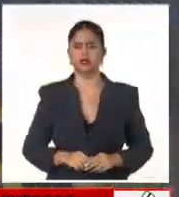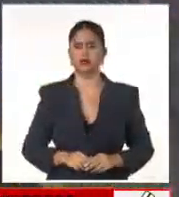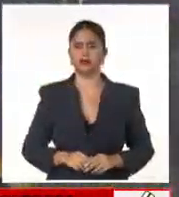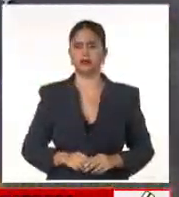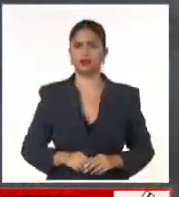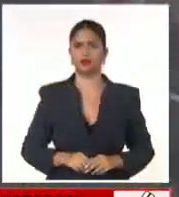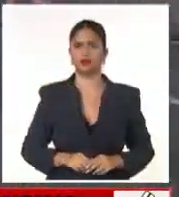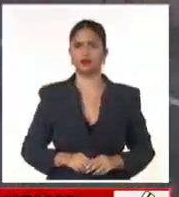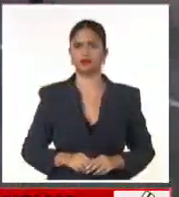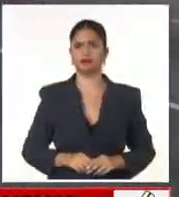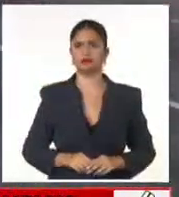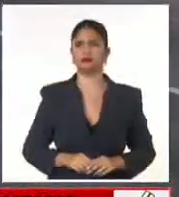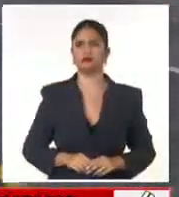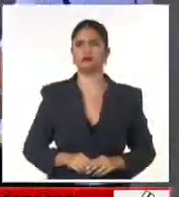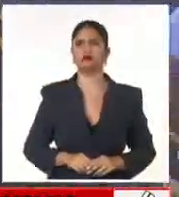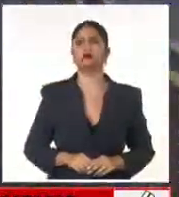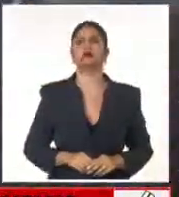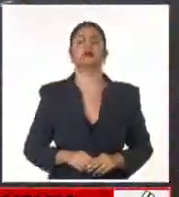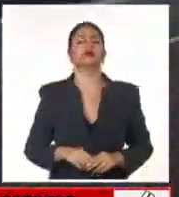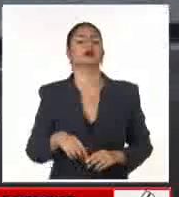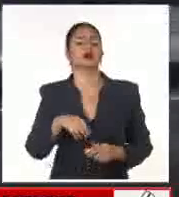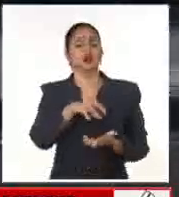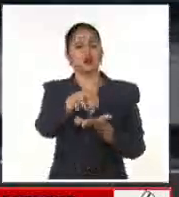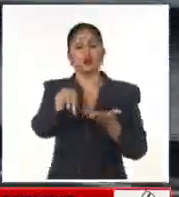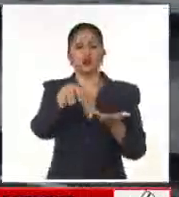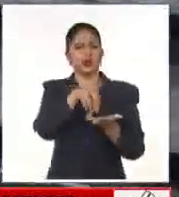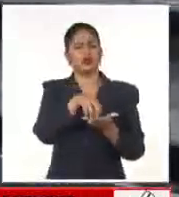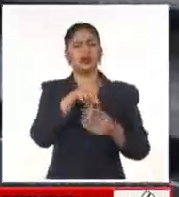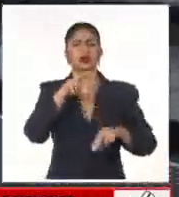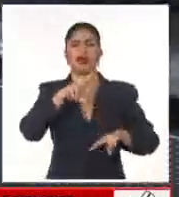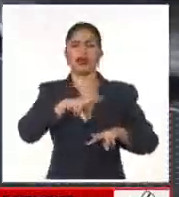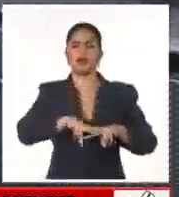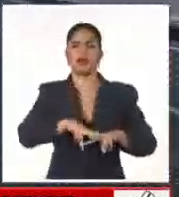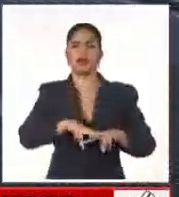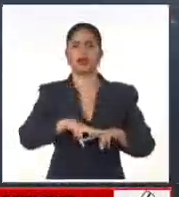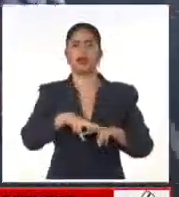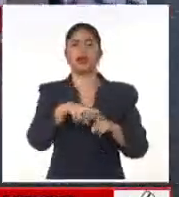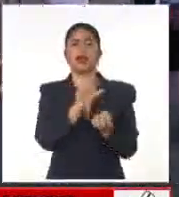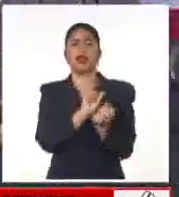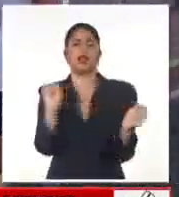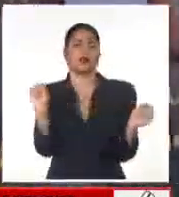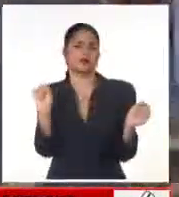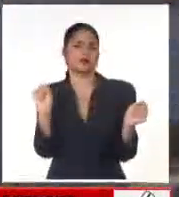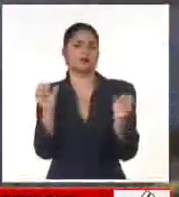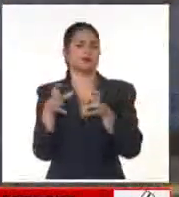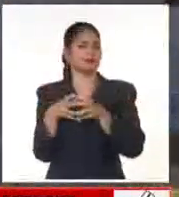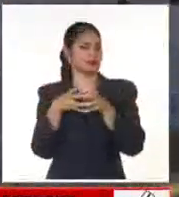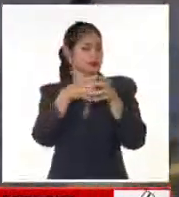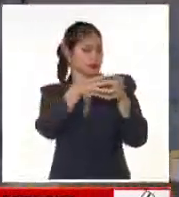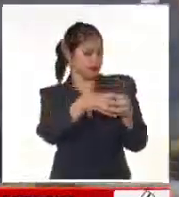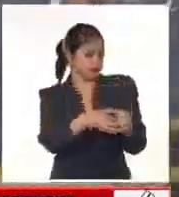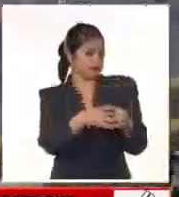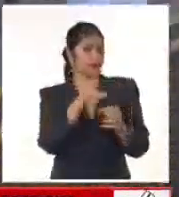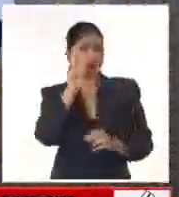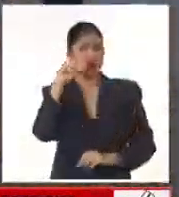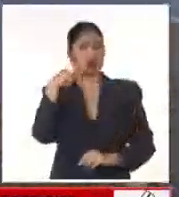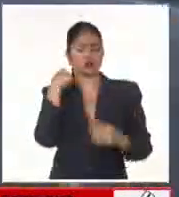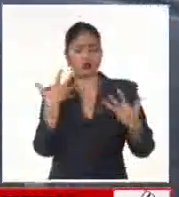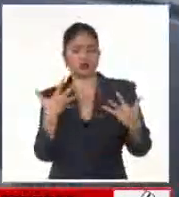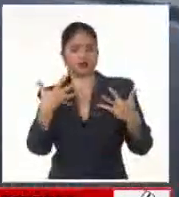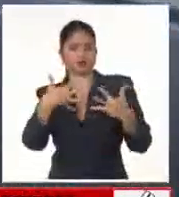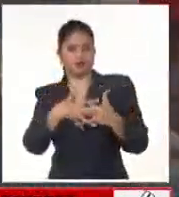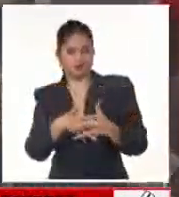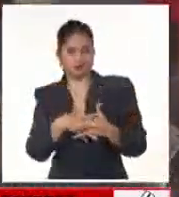el Trip Habana Libre, que desde hace 2 años ha colaborado con nosotros y tenemos un acuerdo